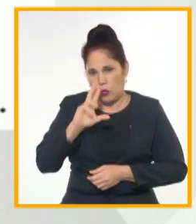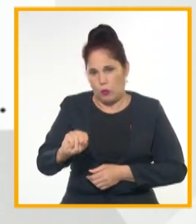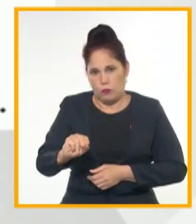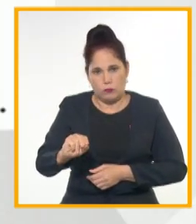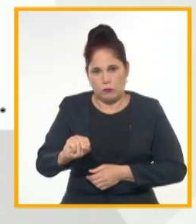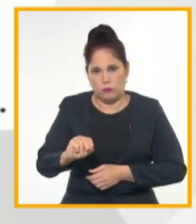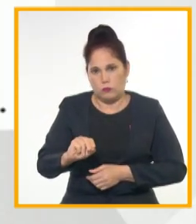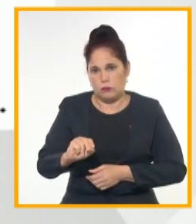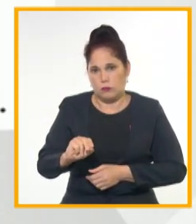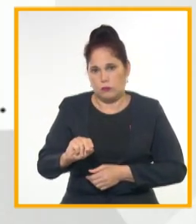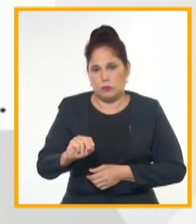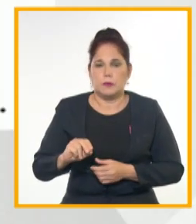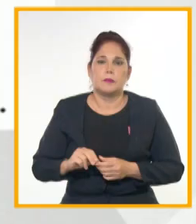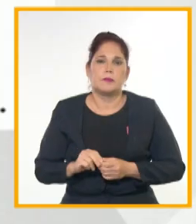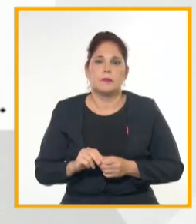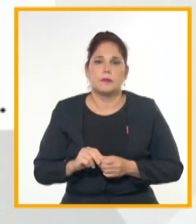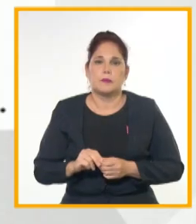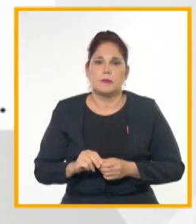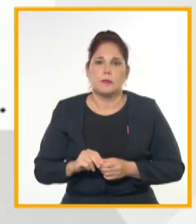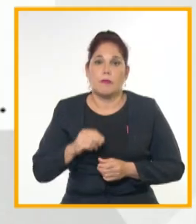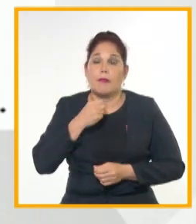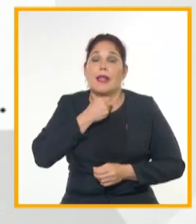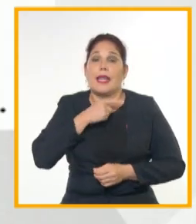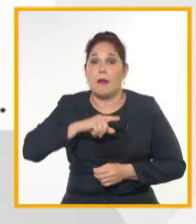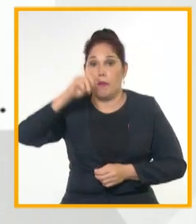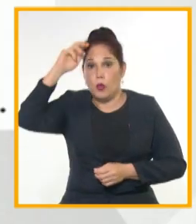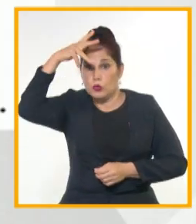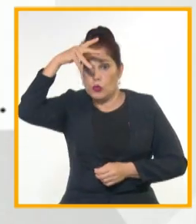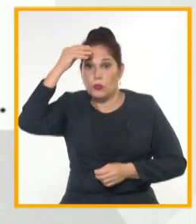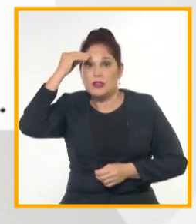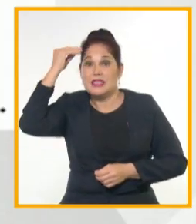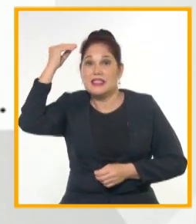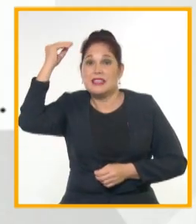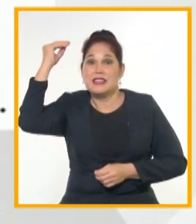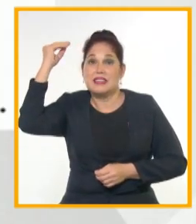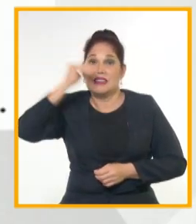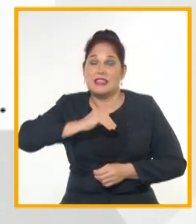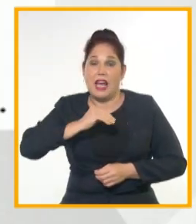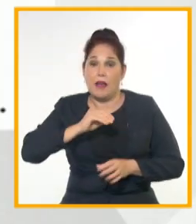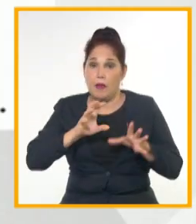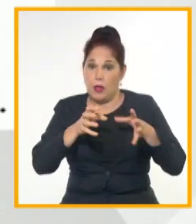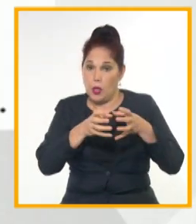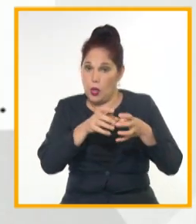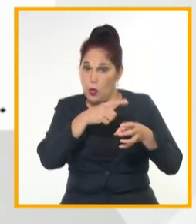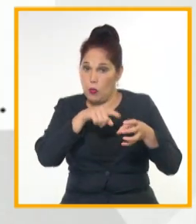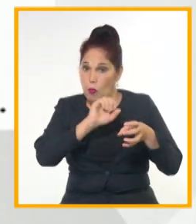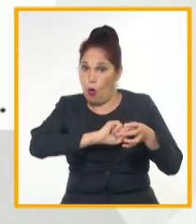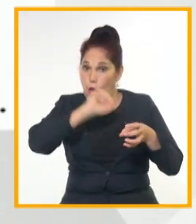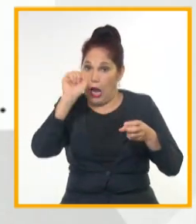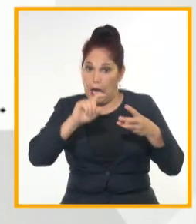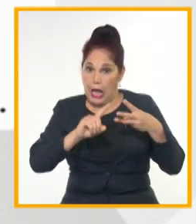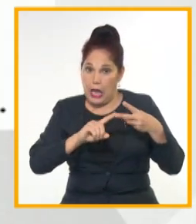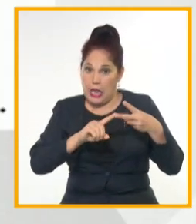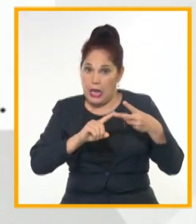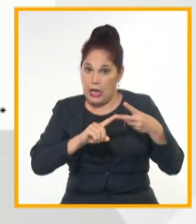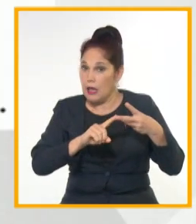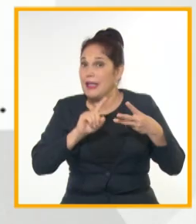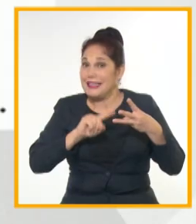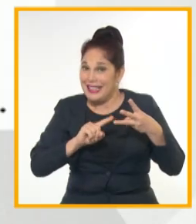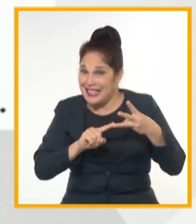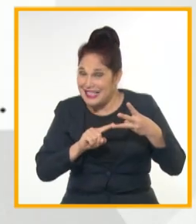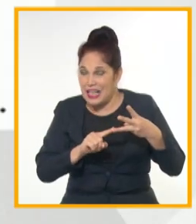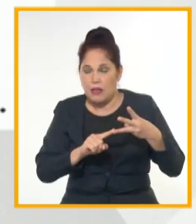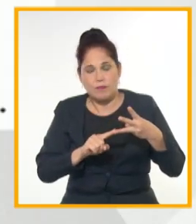bien, si Trump sabe que no puede, y el equipo de Trump, ganar 2/3 en el Congreso, existe otra